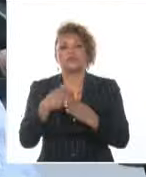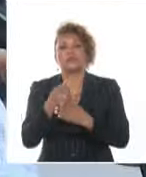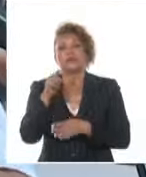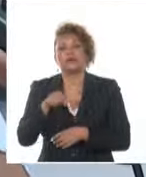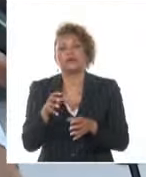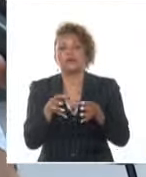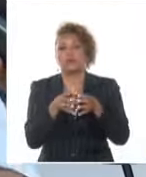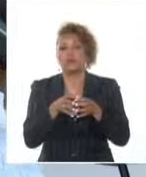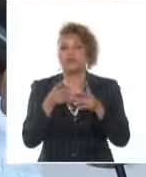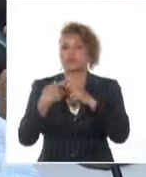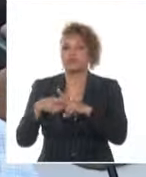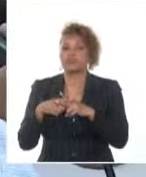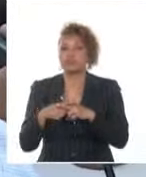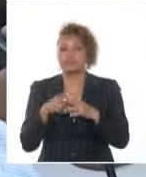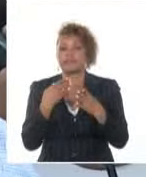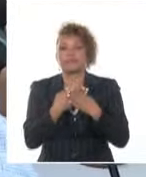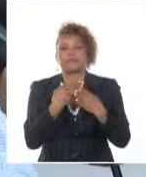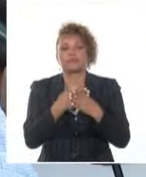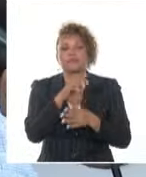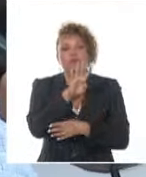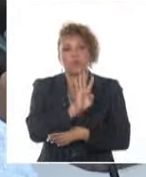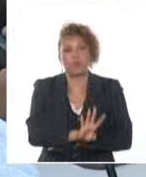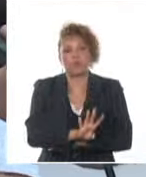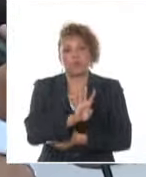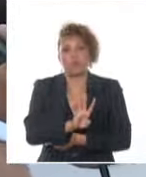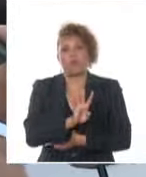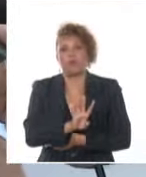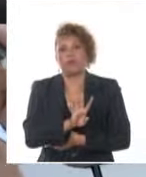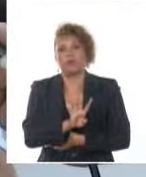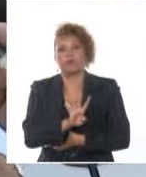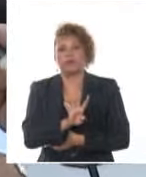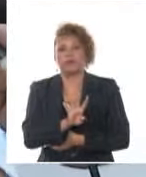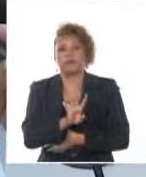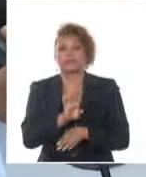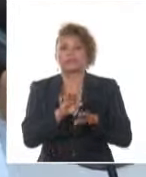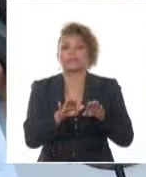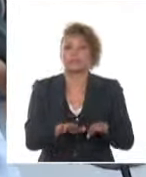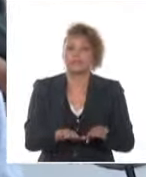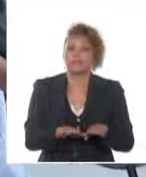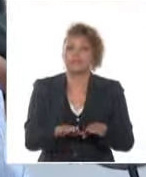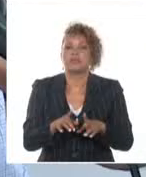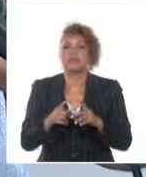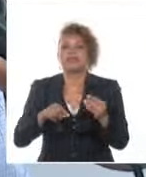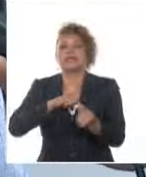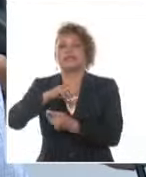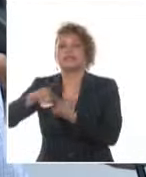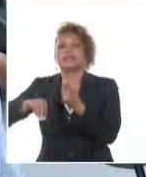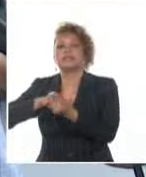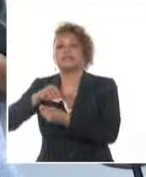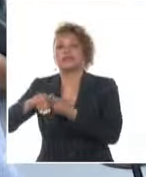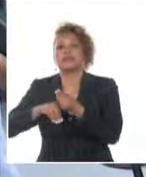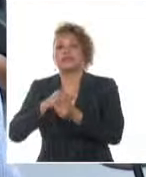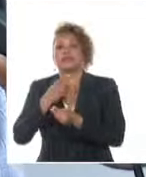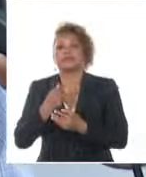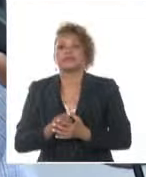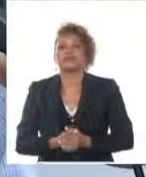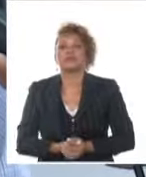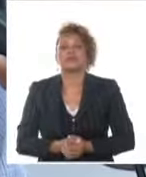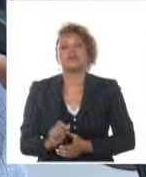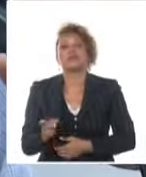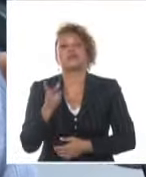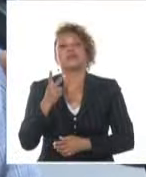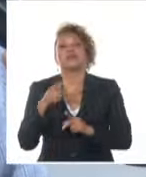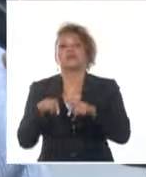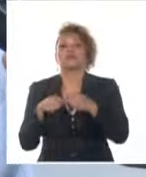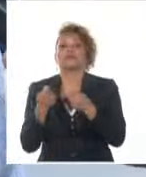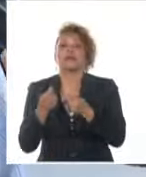unidades de mantenimiento, que son cuatro unidades de la generación térmica y el ciclo combinado de Energados al Aéreo, y dos unidades que están en avería que van a